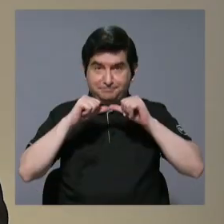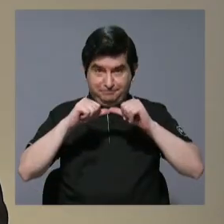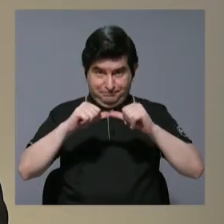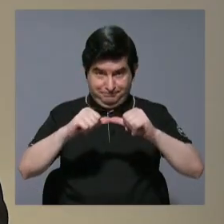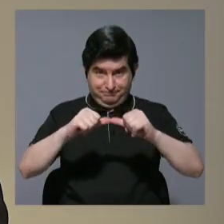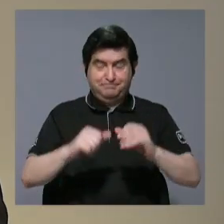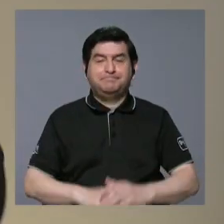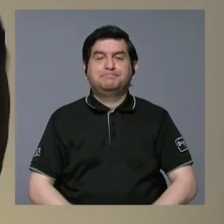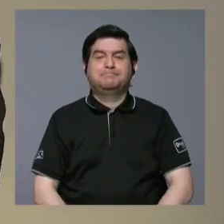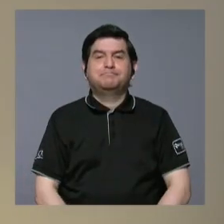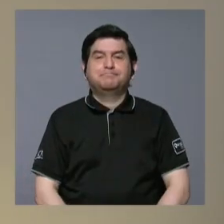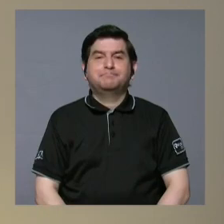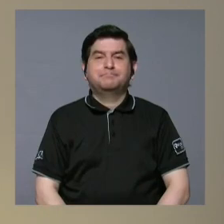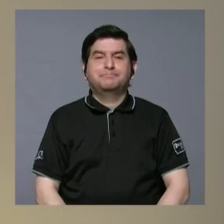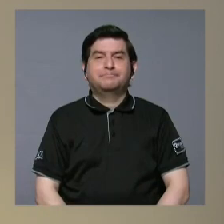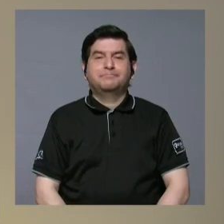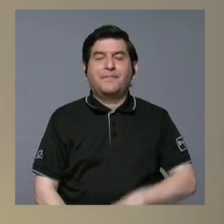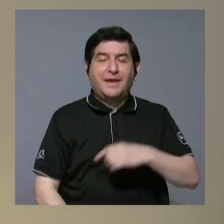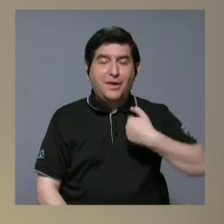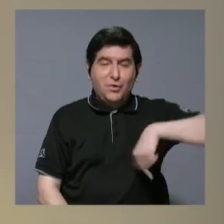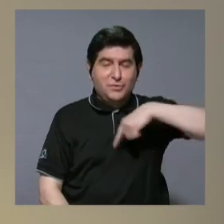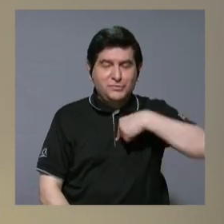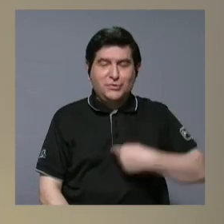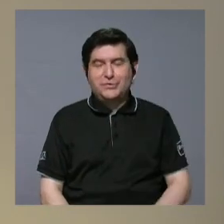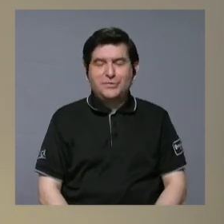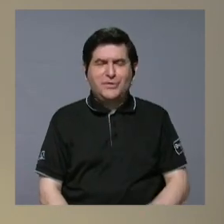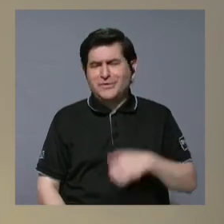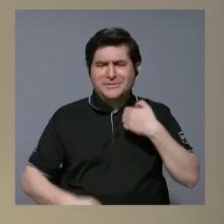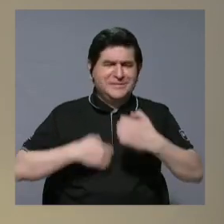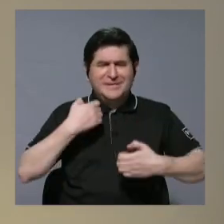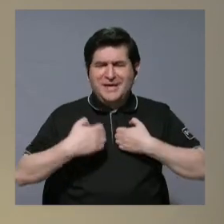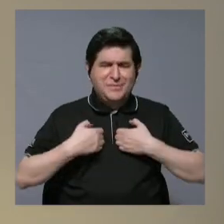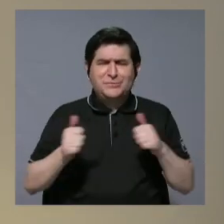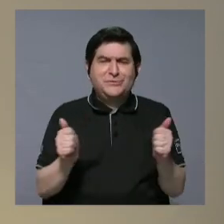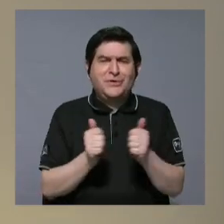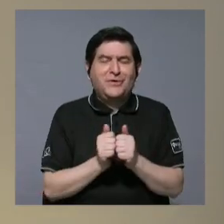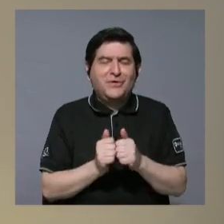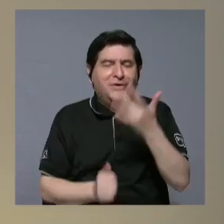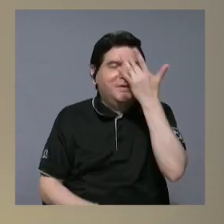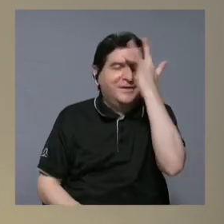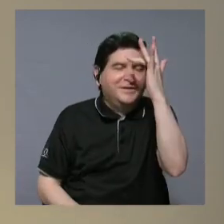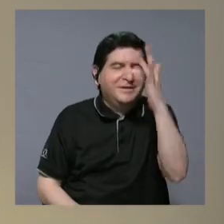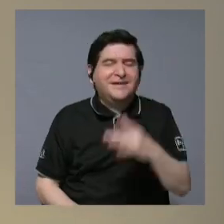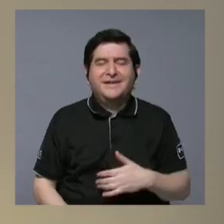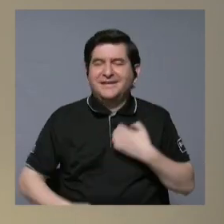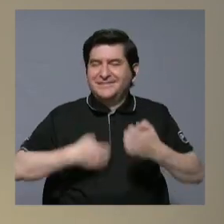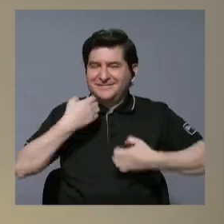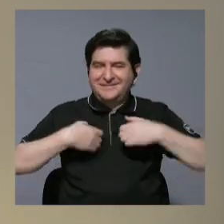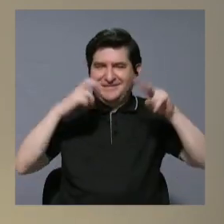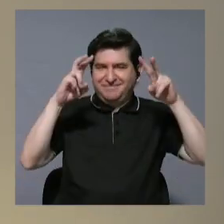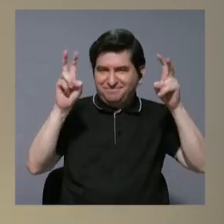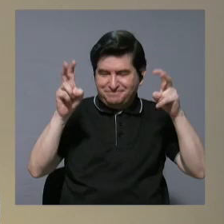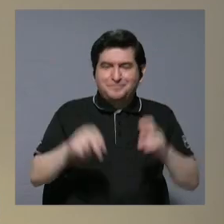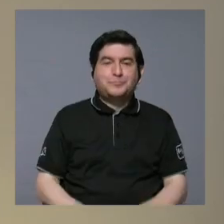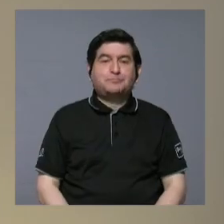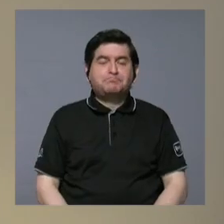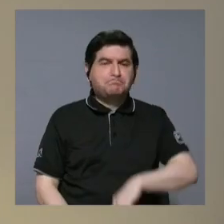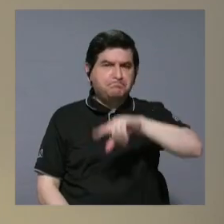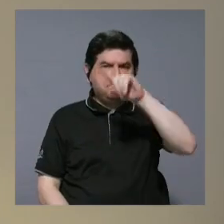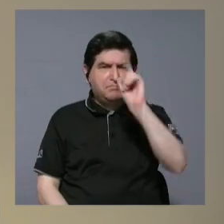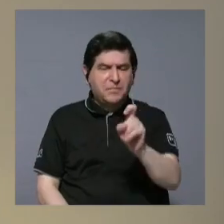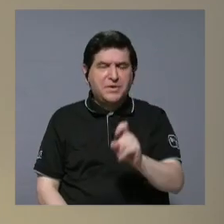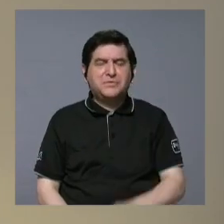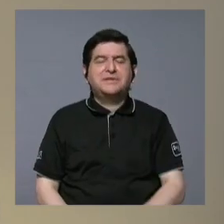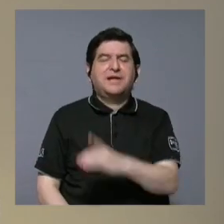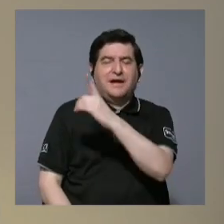Continuamos emocionándonos con la inteligencia emocional. Y una de las preguntas, ahora sí tal vez al